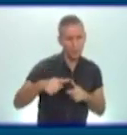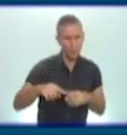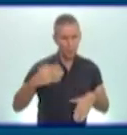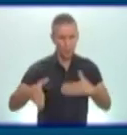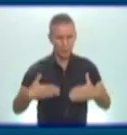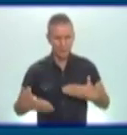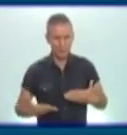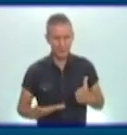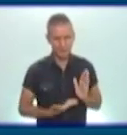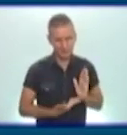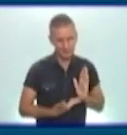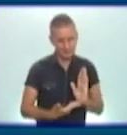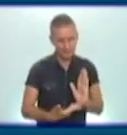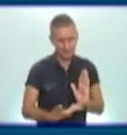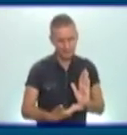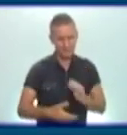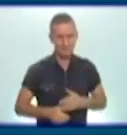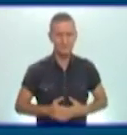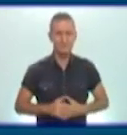proponer.